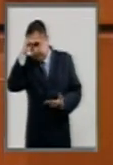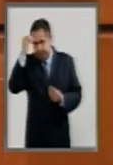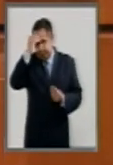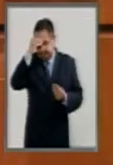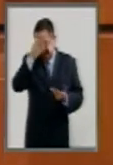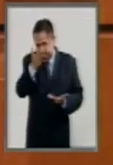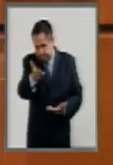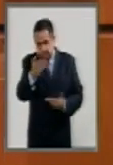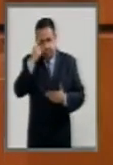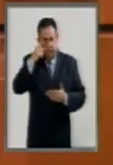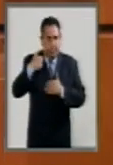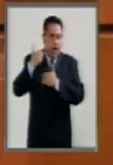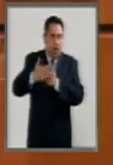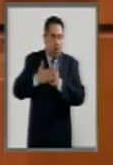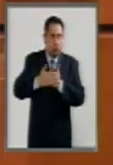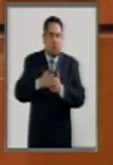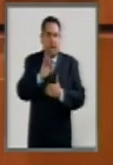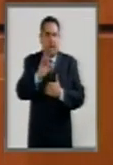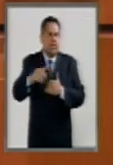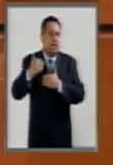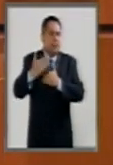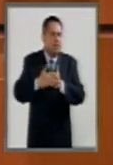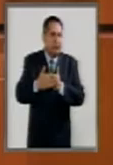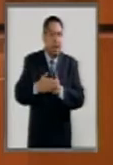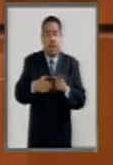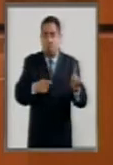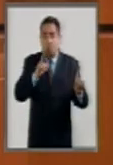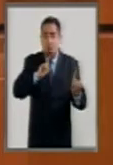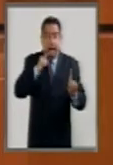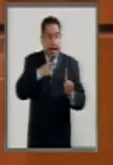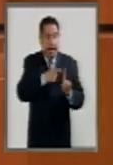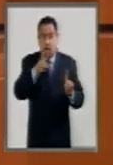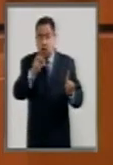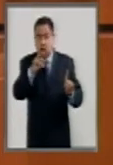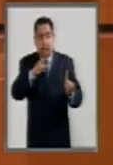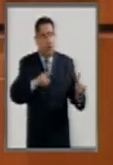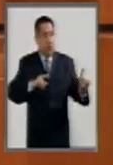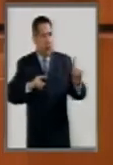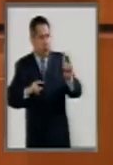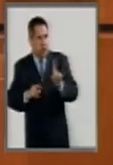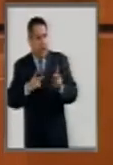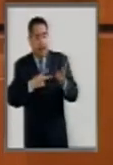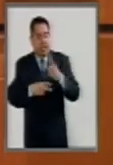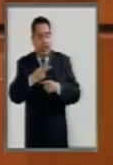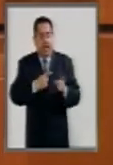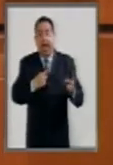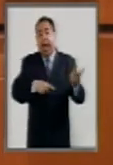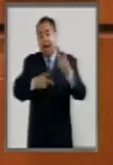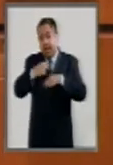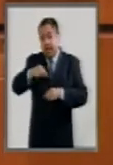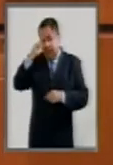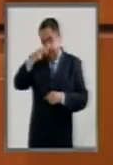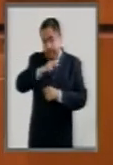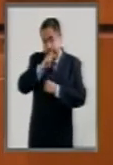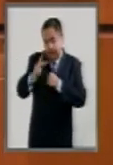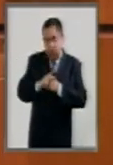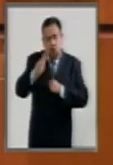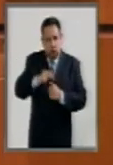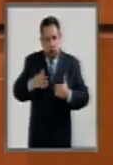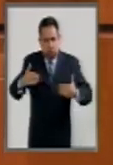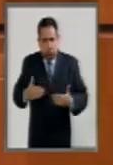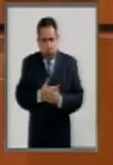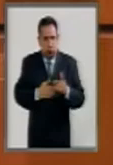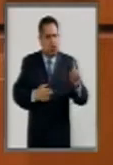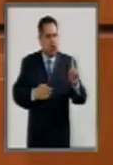que en fecha próxima Rosario Marín, que vendrá exprofeso a su país del que